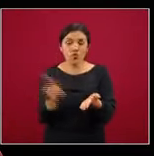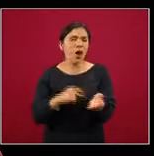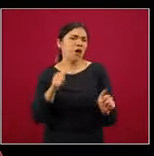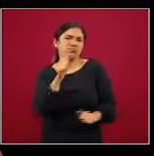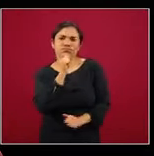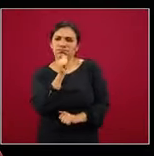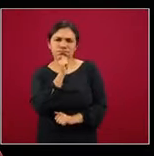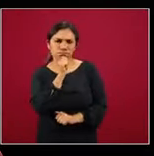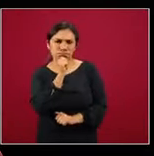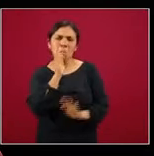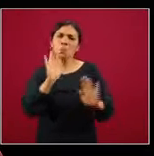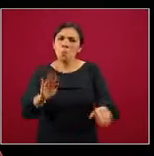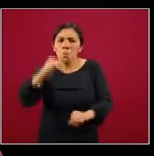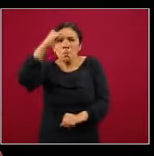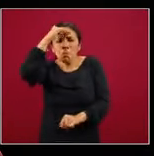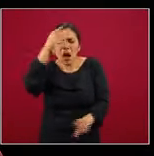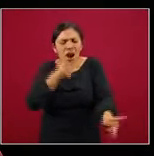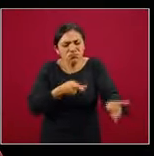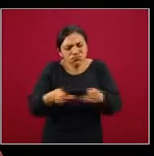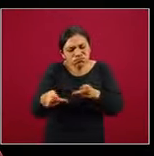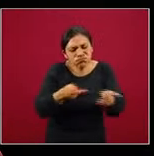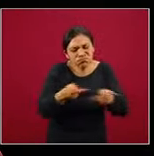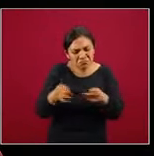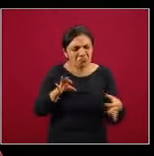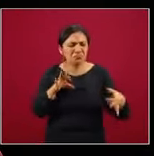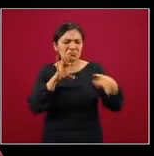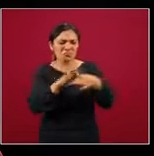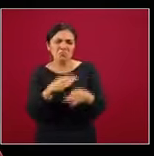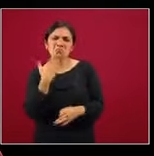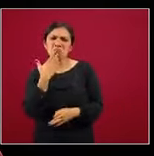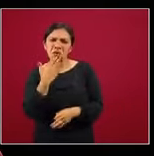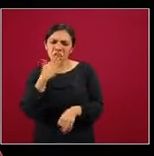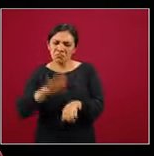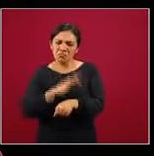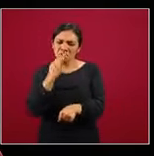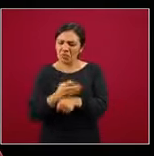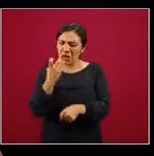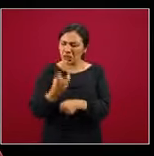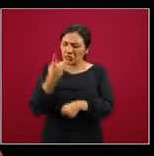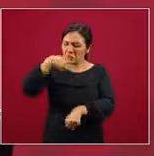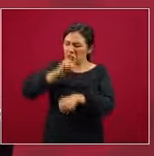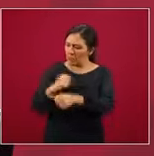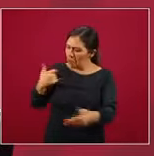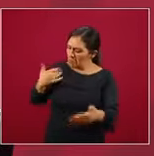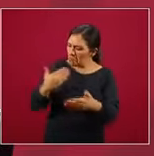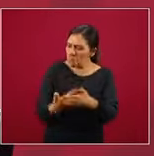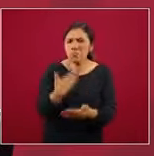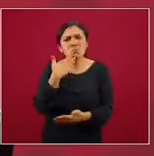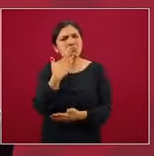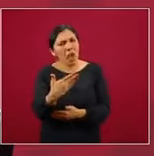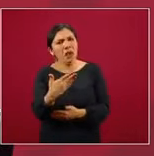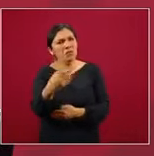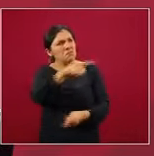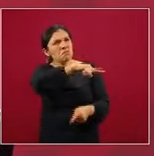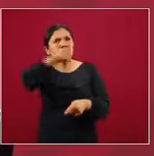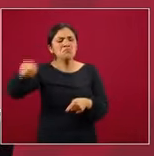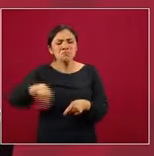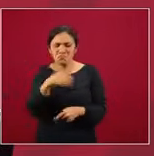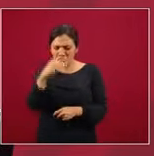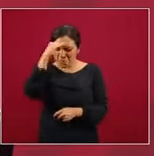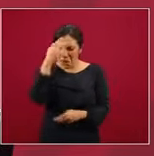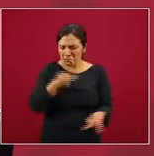quedó, pero nos parece que se sincroniza con lo que ocurrió esta semana. Y dado que a todo mundo nos pareció